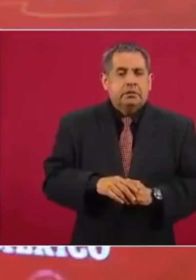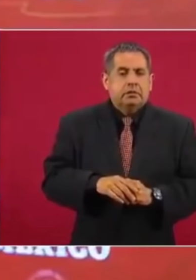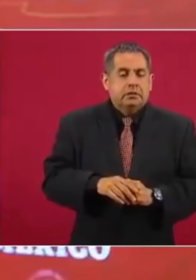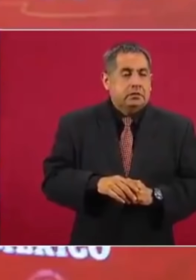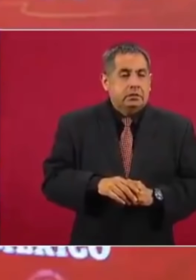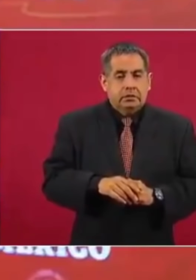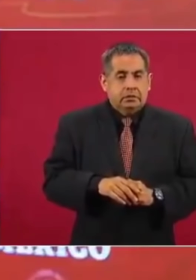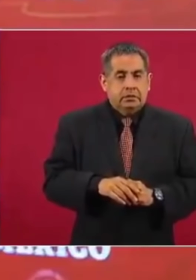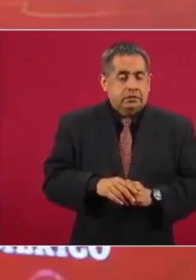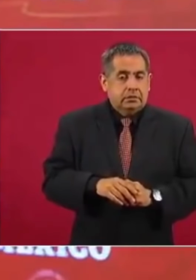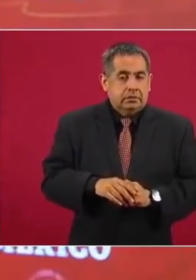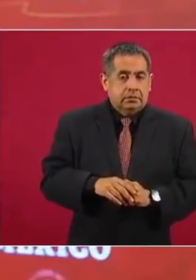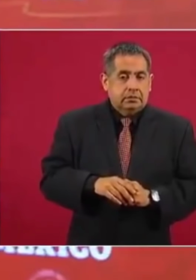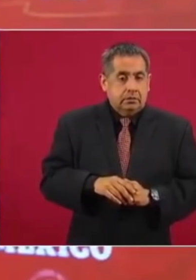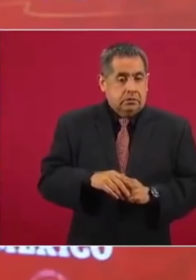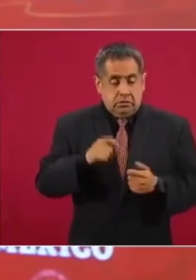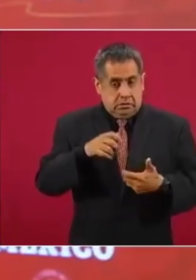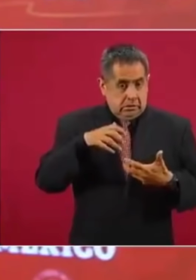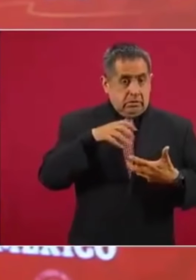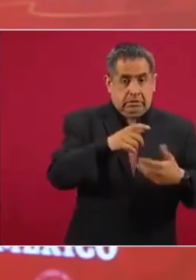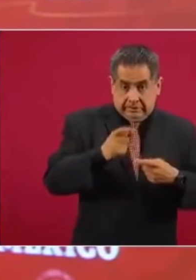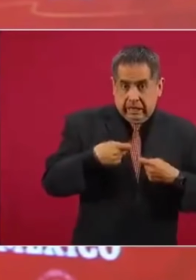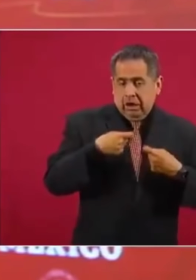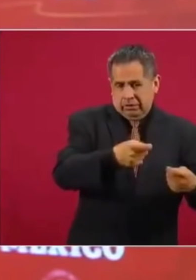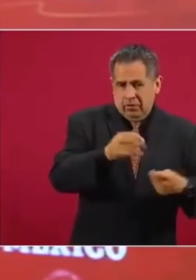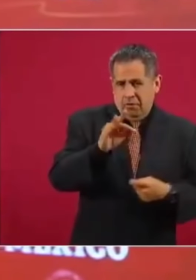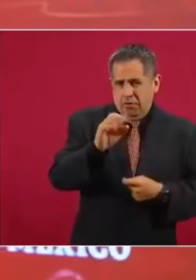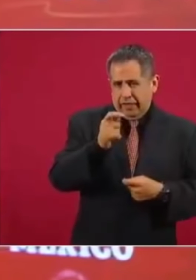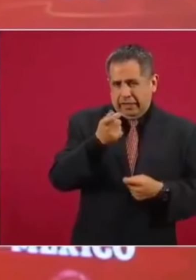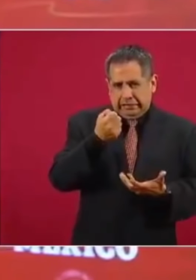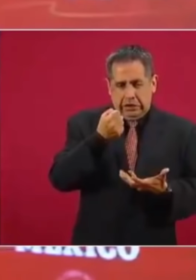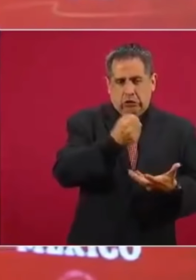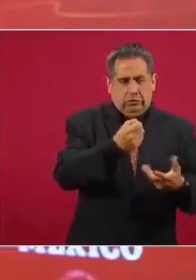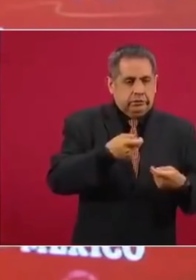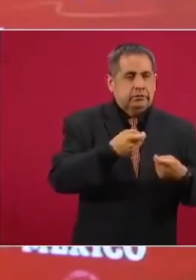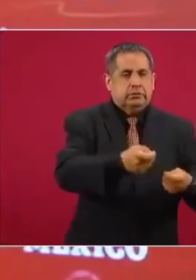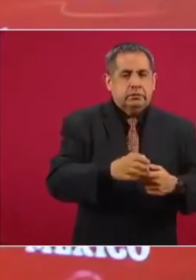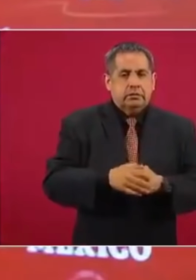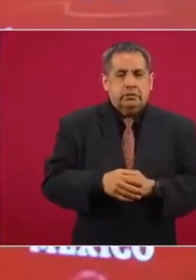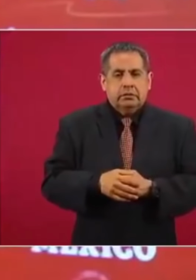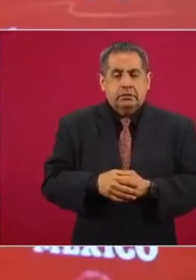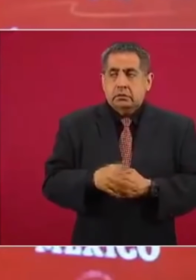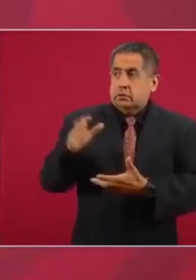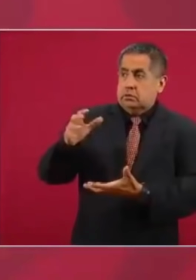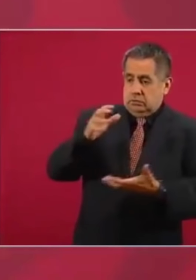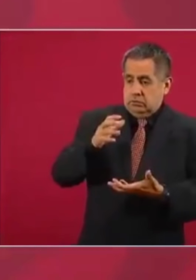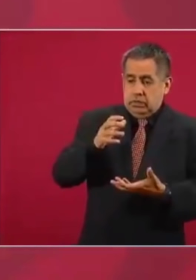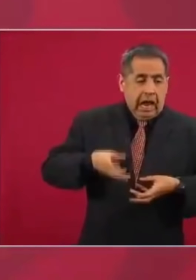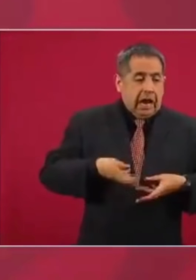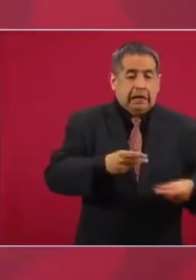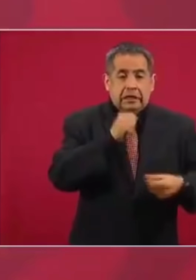que esté se mantienen esos fondos y no se ejerce